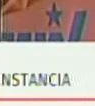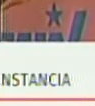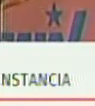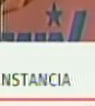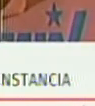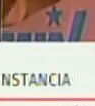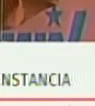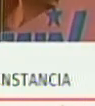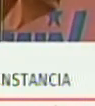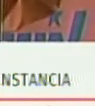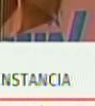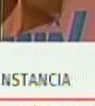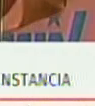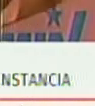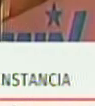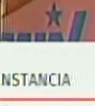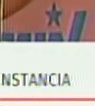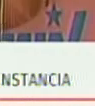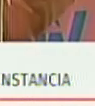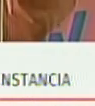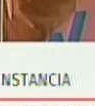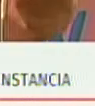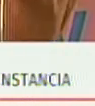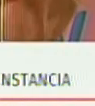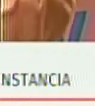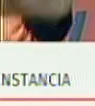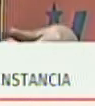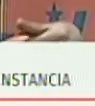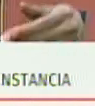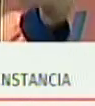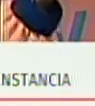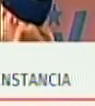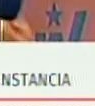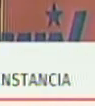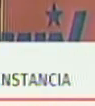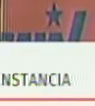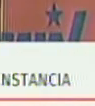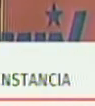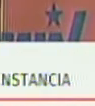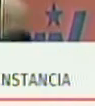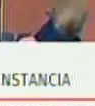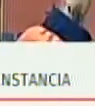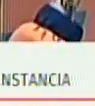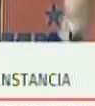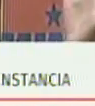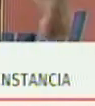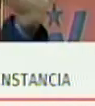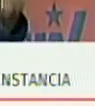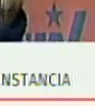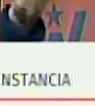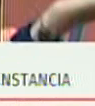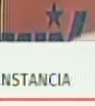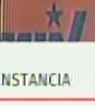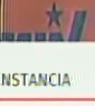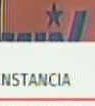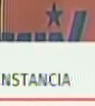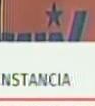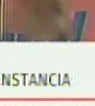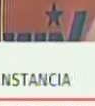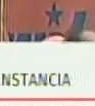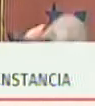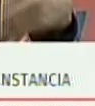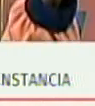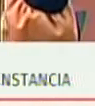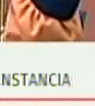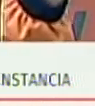fue la presencia de FAES y CICPC en la autopista del Este, y luego lo del FAES, que no sabemos